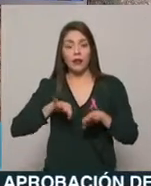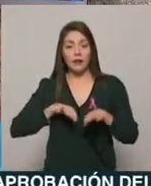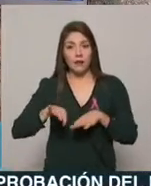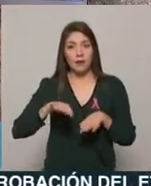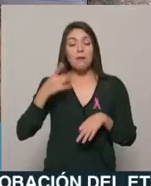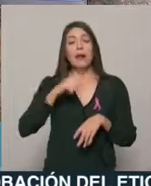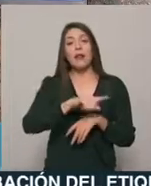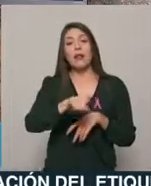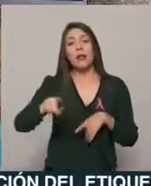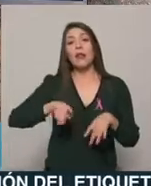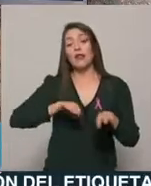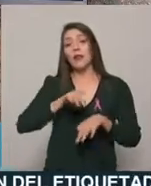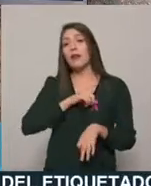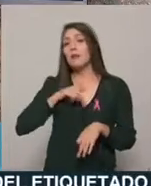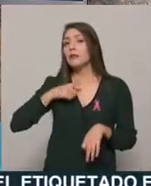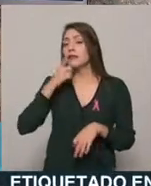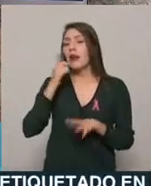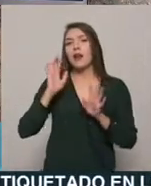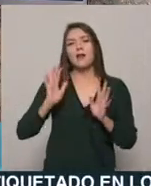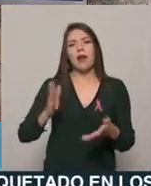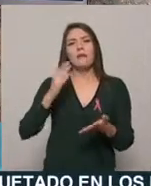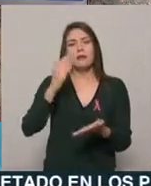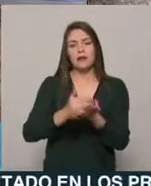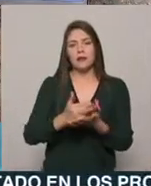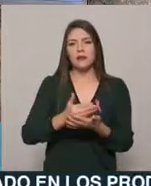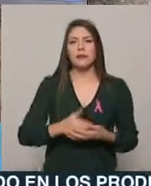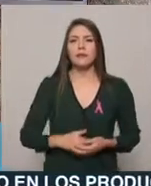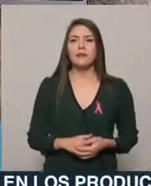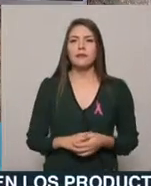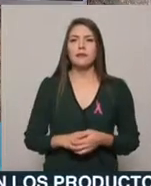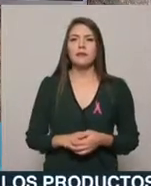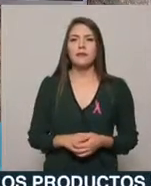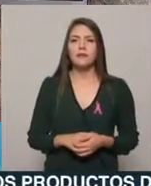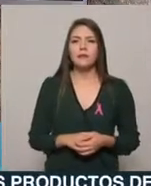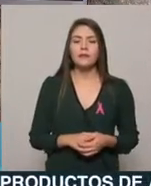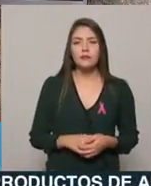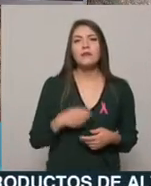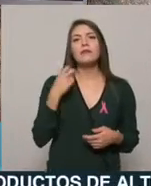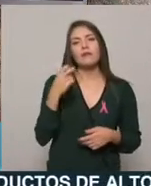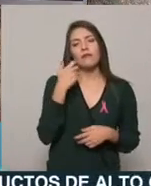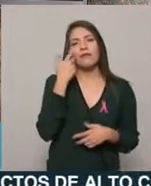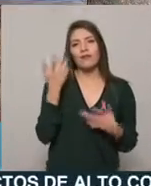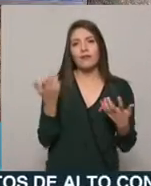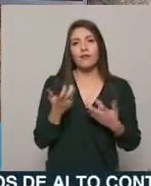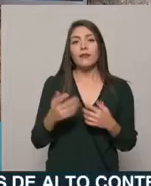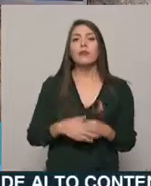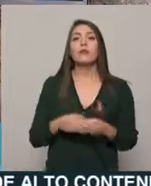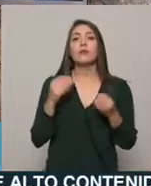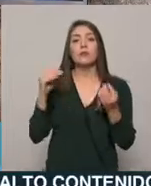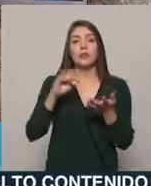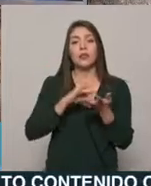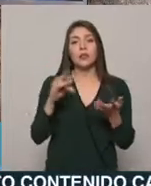basta. Pues precisamente eso es lo que se espera, que se cumpla la voluntad de todos los trabajadores disidentes. Muchísimas